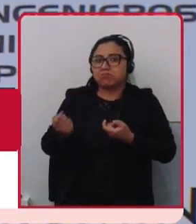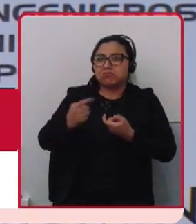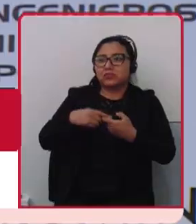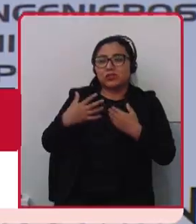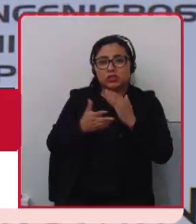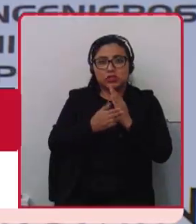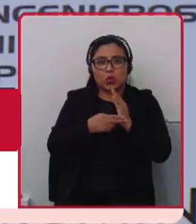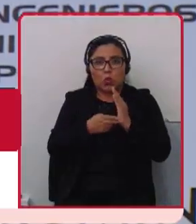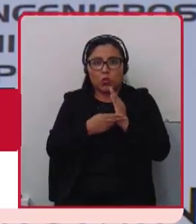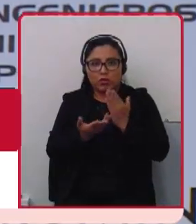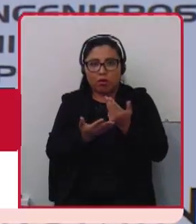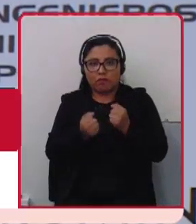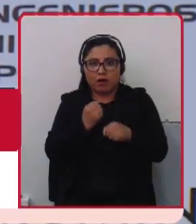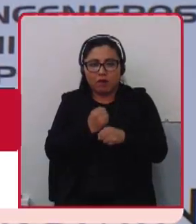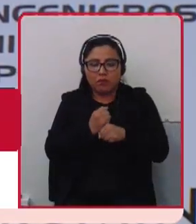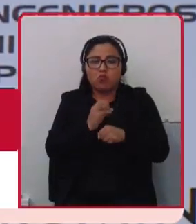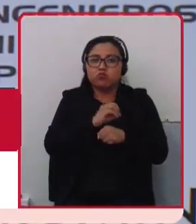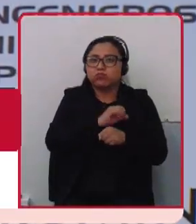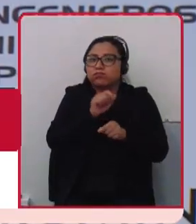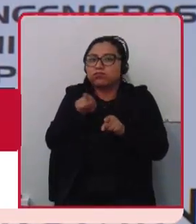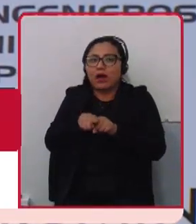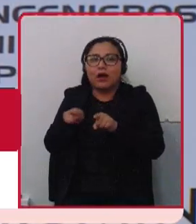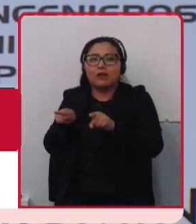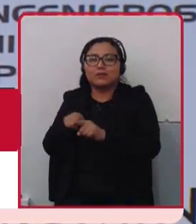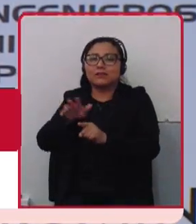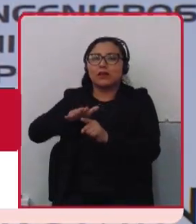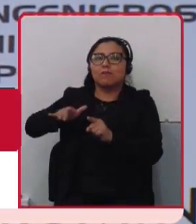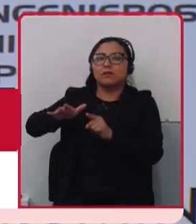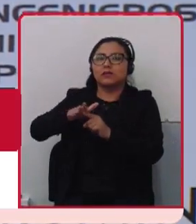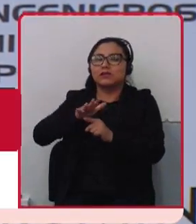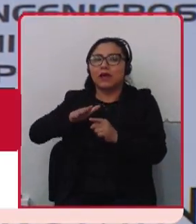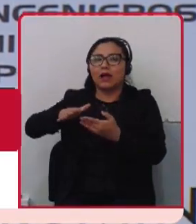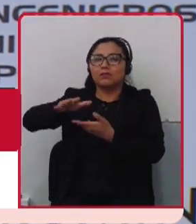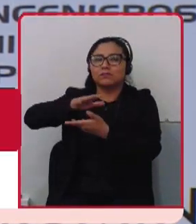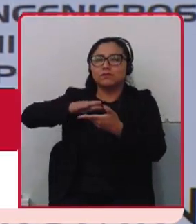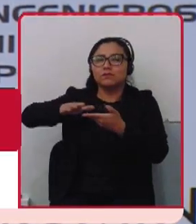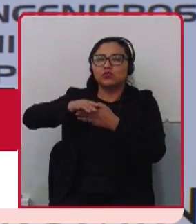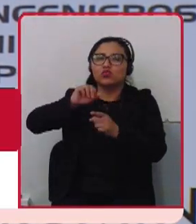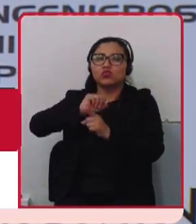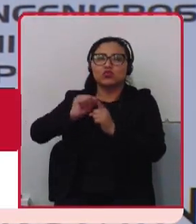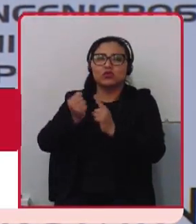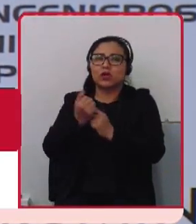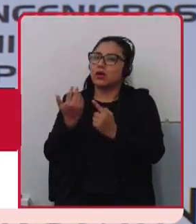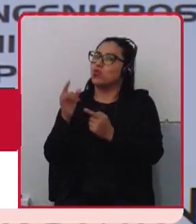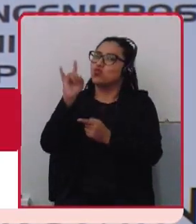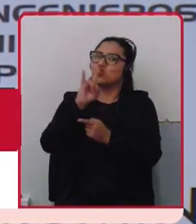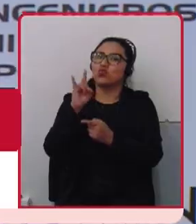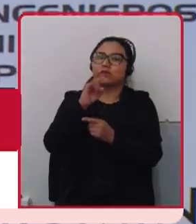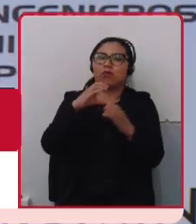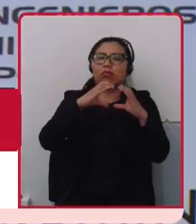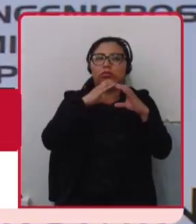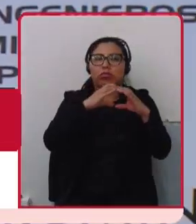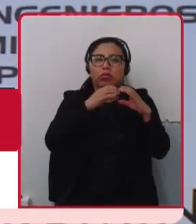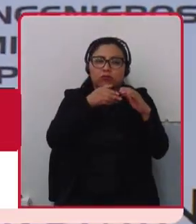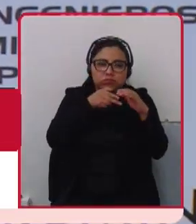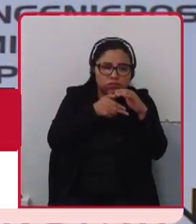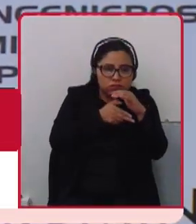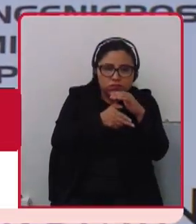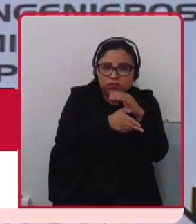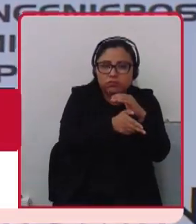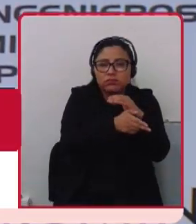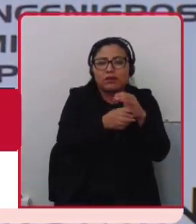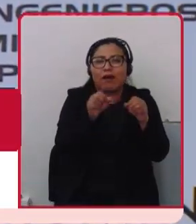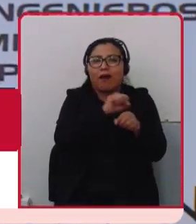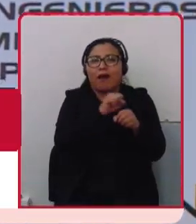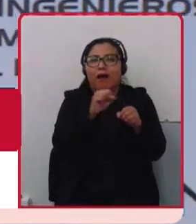sino también en el tema ambiental y social, que es el uso de túneles de acarreo con camiones con asistencia a